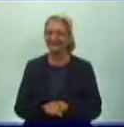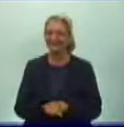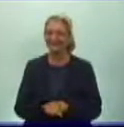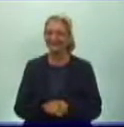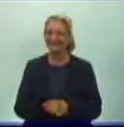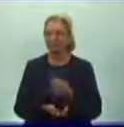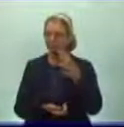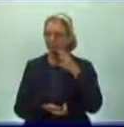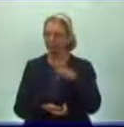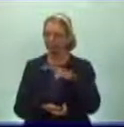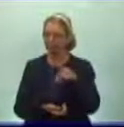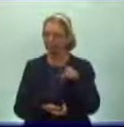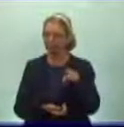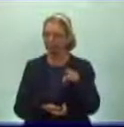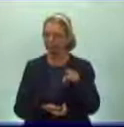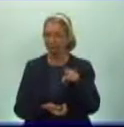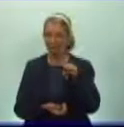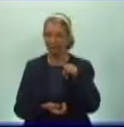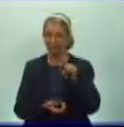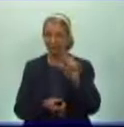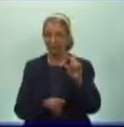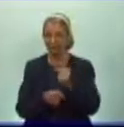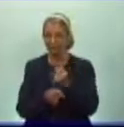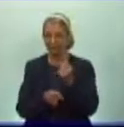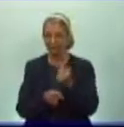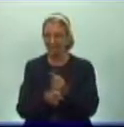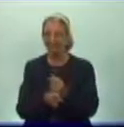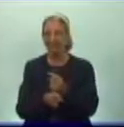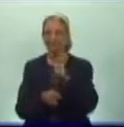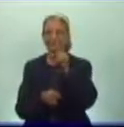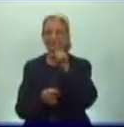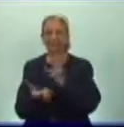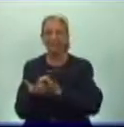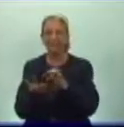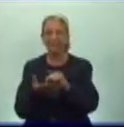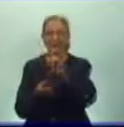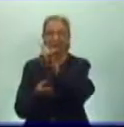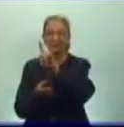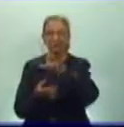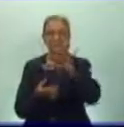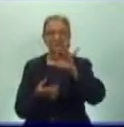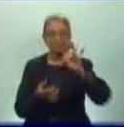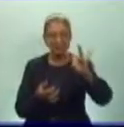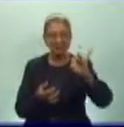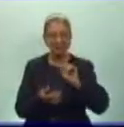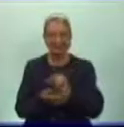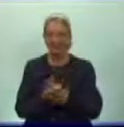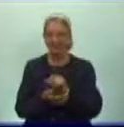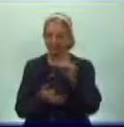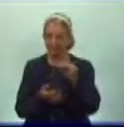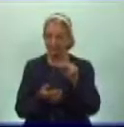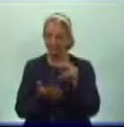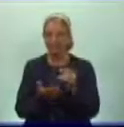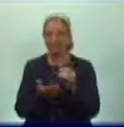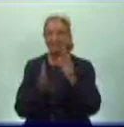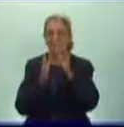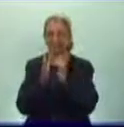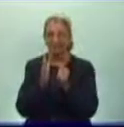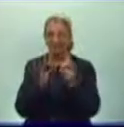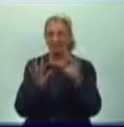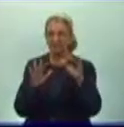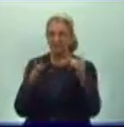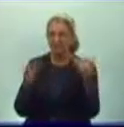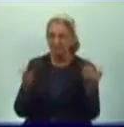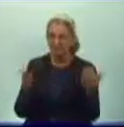Ustedes observan ahí, esa actividad aparece en el cuaderno en la página 157. Los meses del año son, ahí